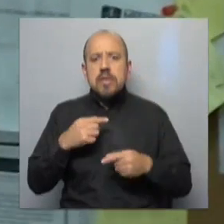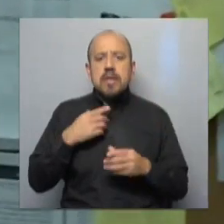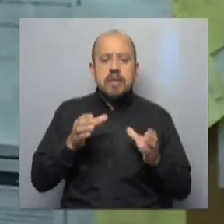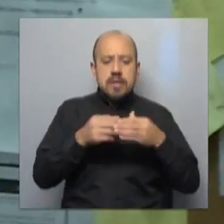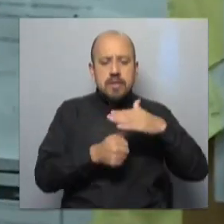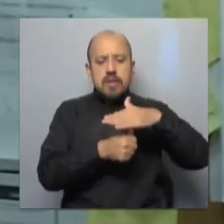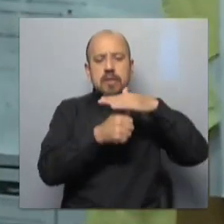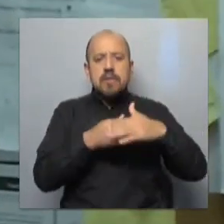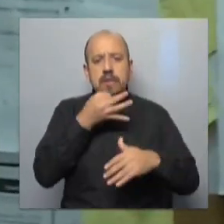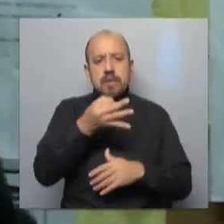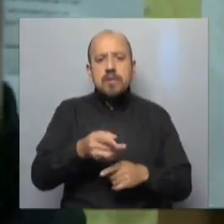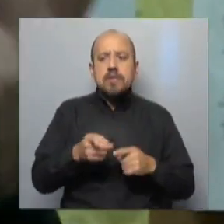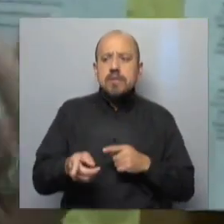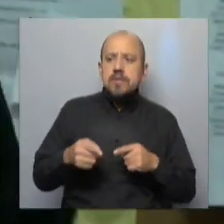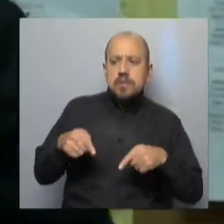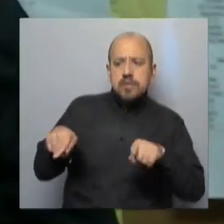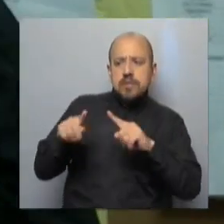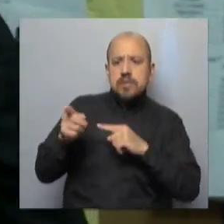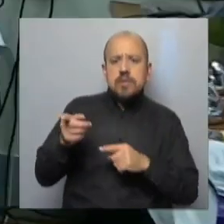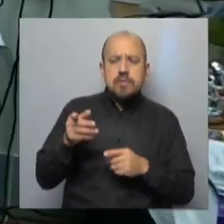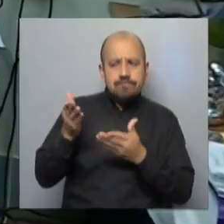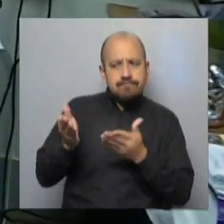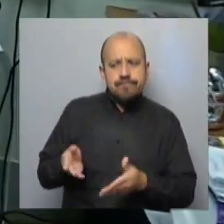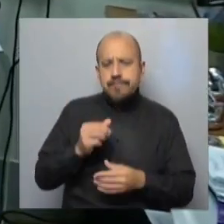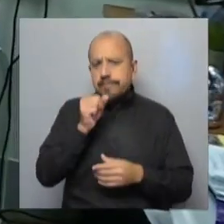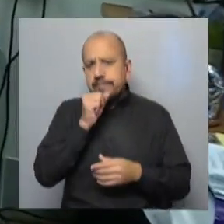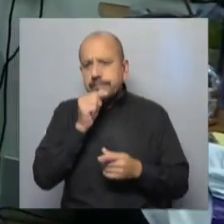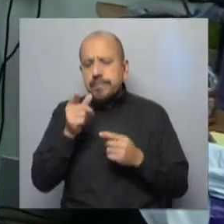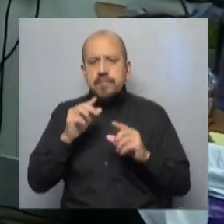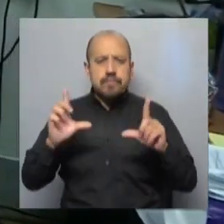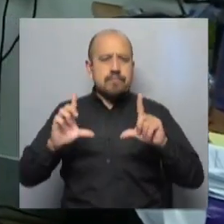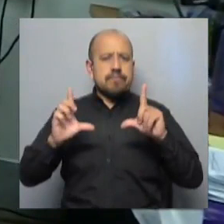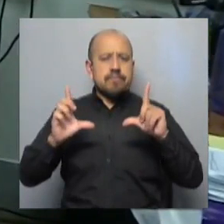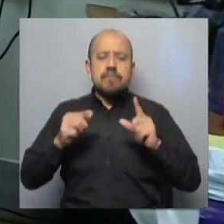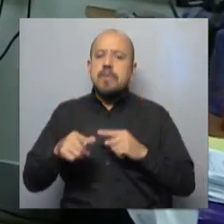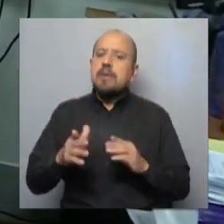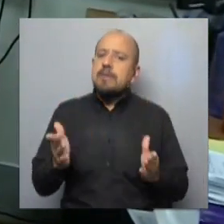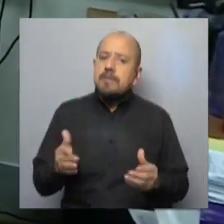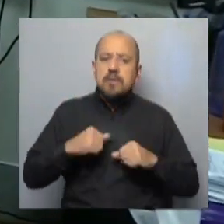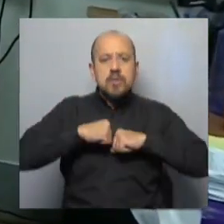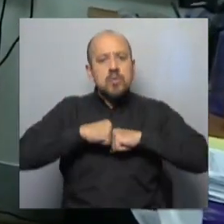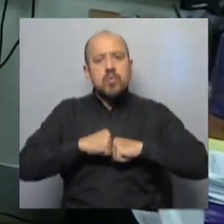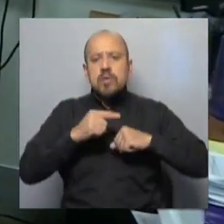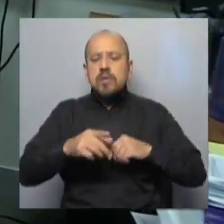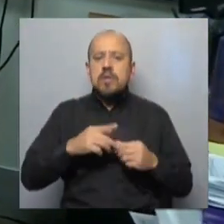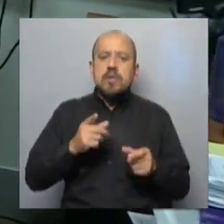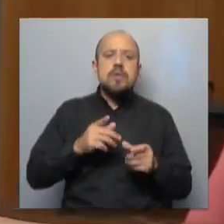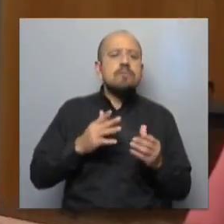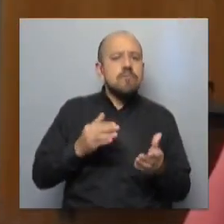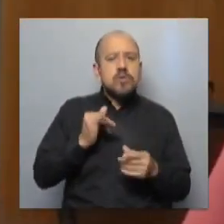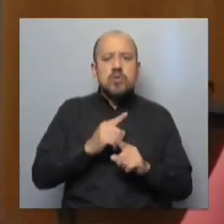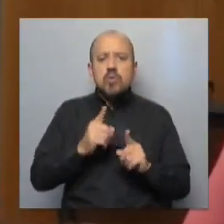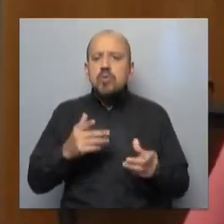directiva decidió que las intervenciones mediáticas de iglesias pasen al tribunal de la gremial para que éste determine si constituyen un agravio a las